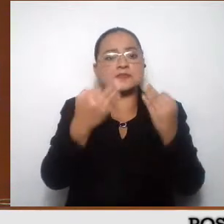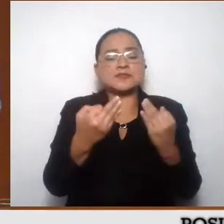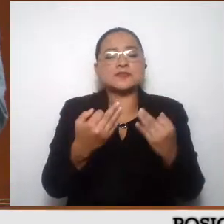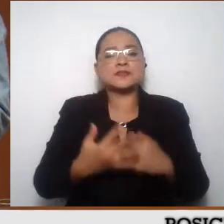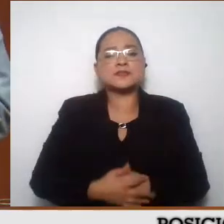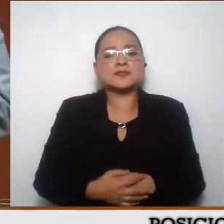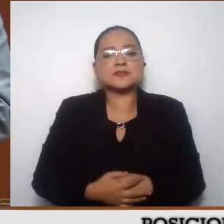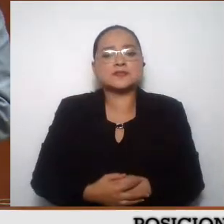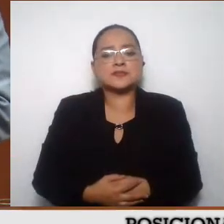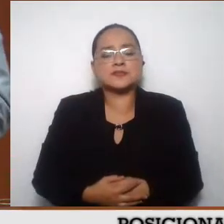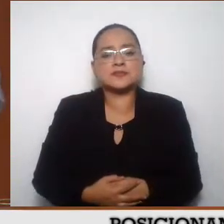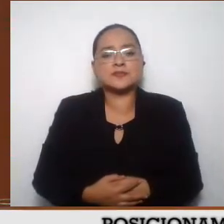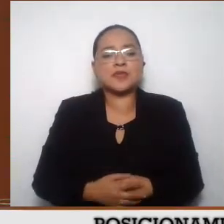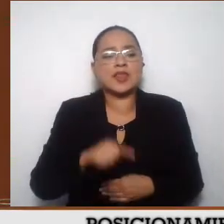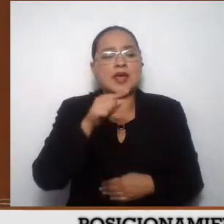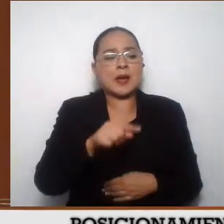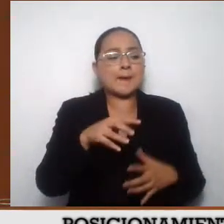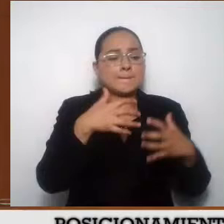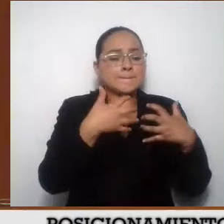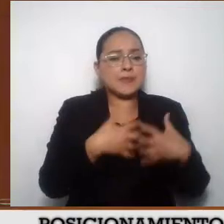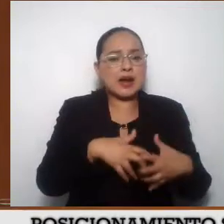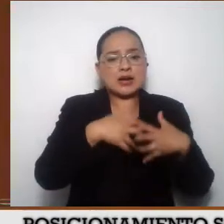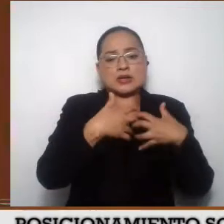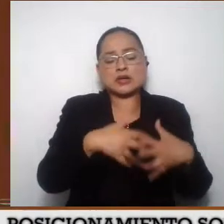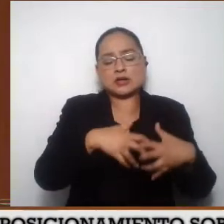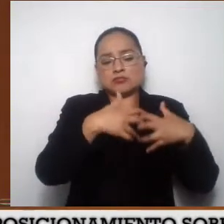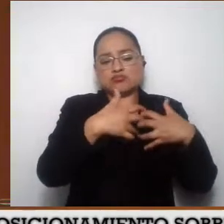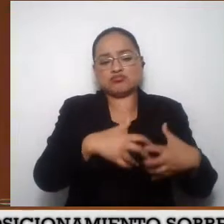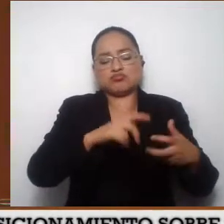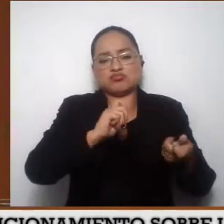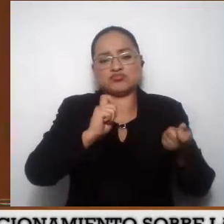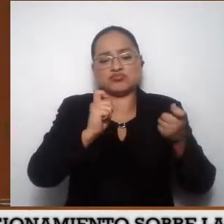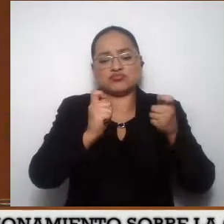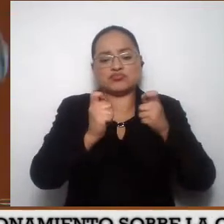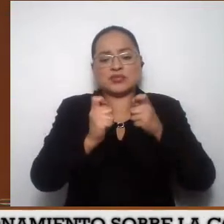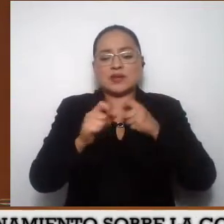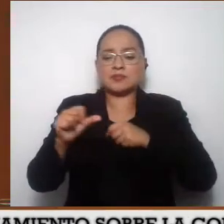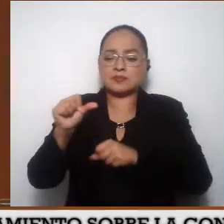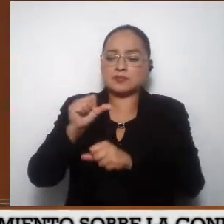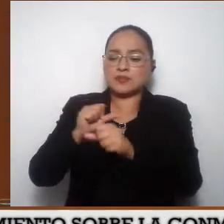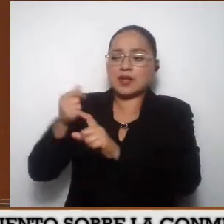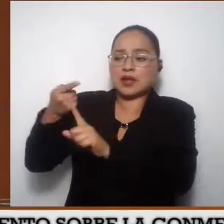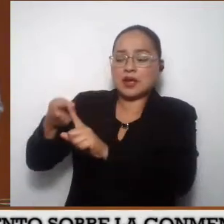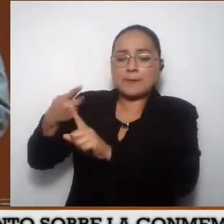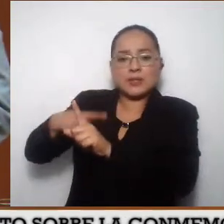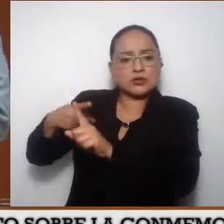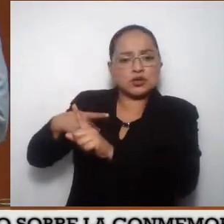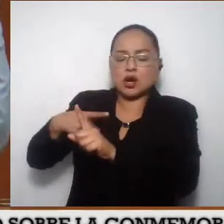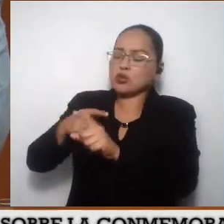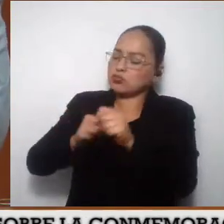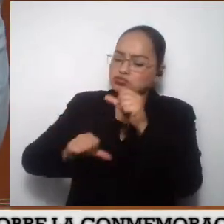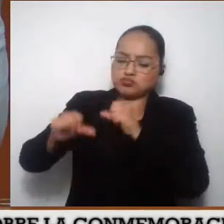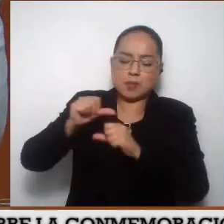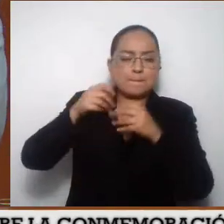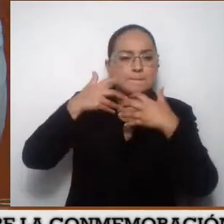la maquinaria va cambiando y va reemplazando al ser humano como trabajador.